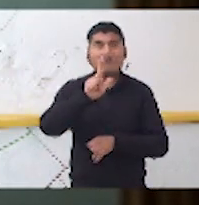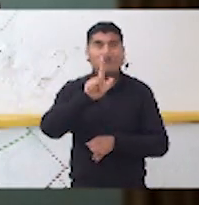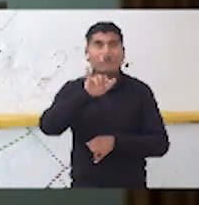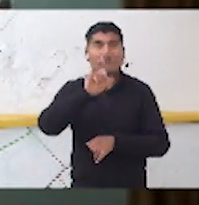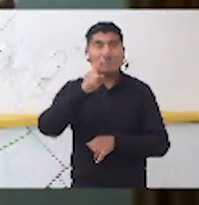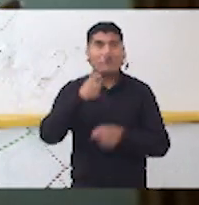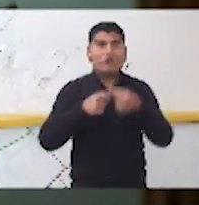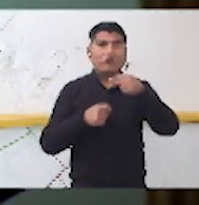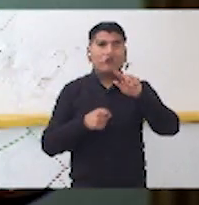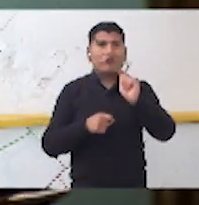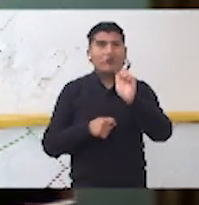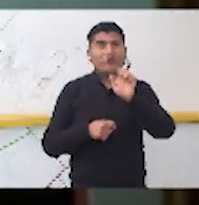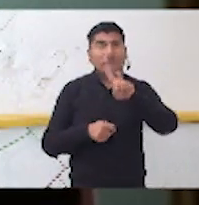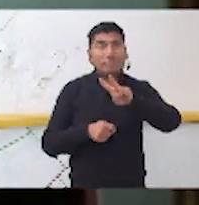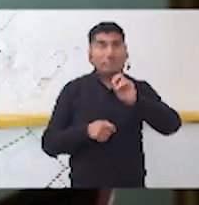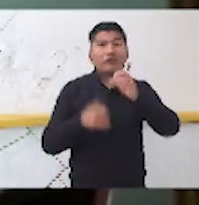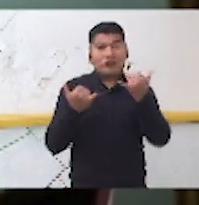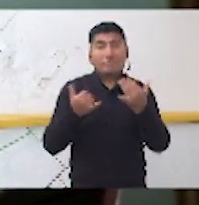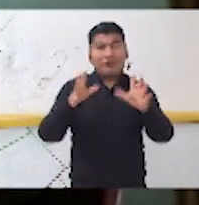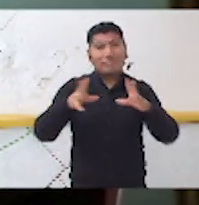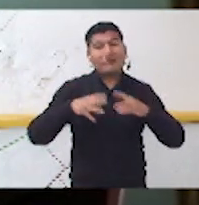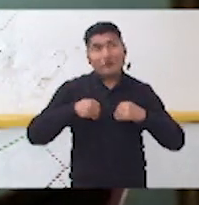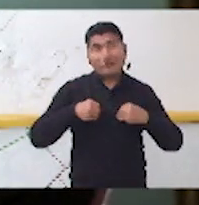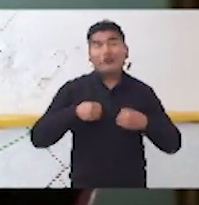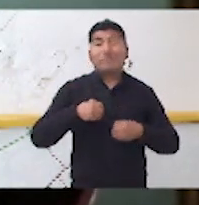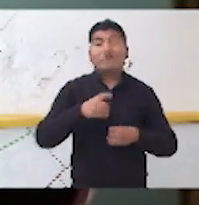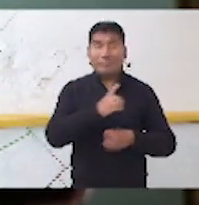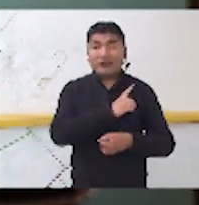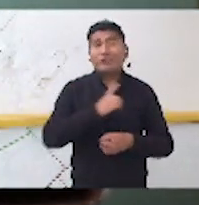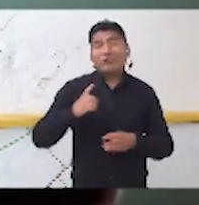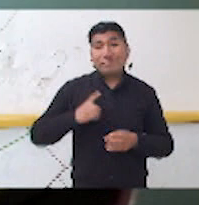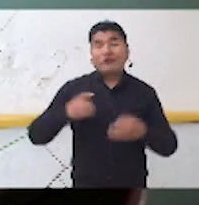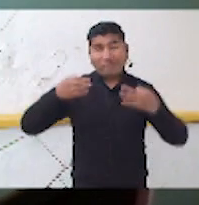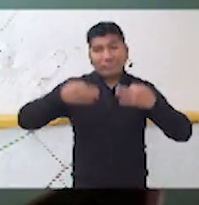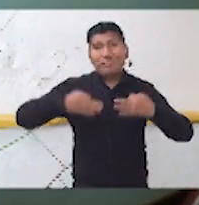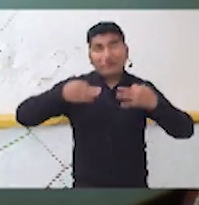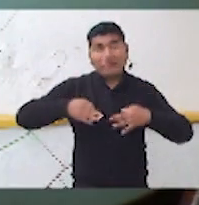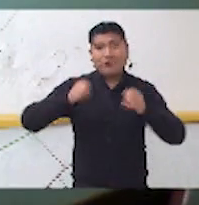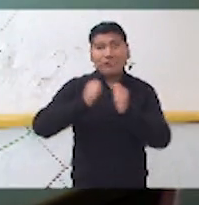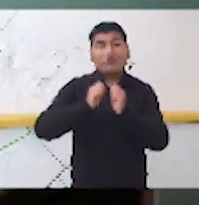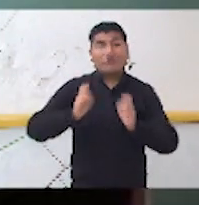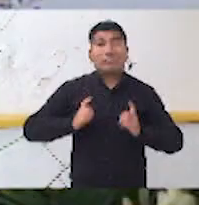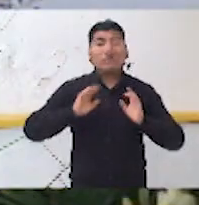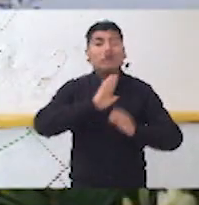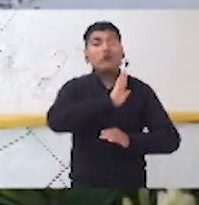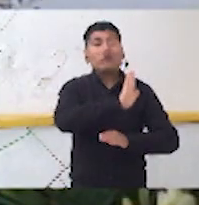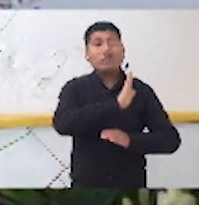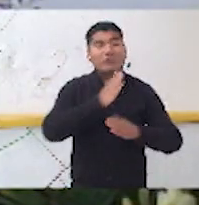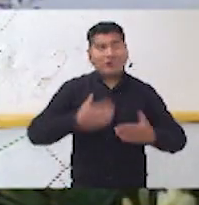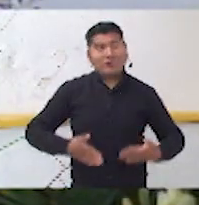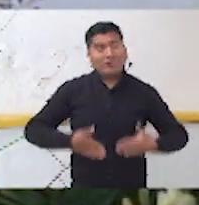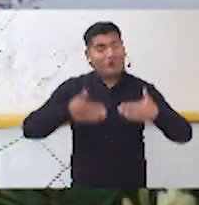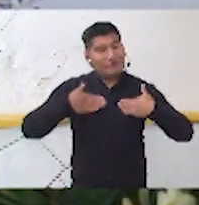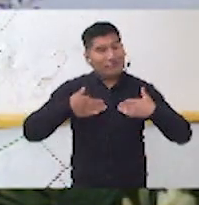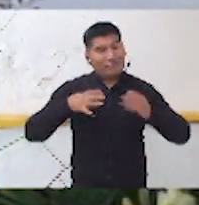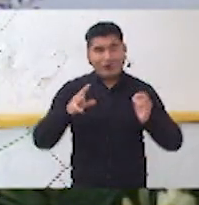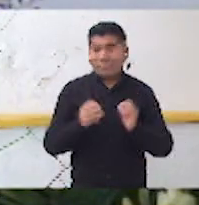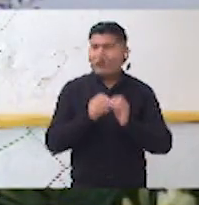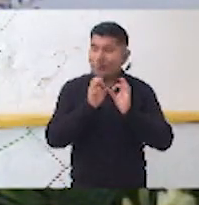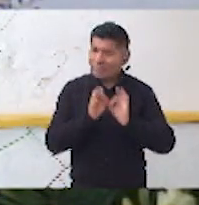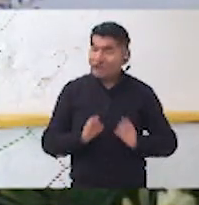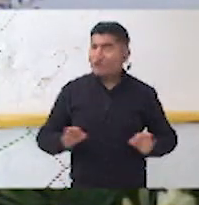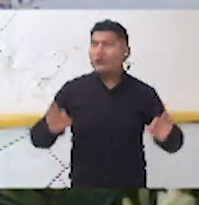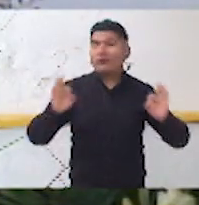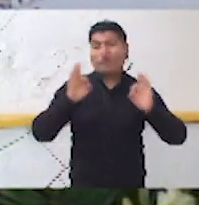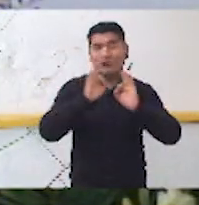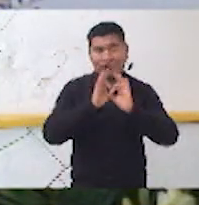Gustavo, que hoy reciben el ministerio del diaconado. Con el don de su vida hace más significativa